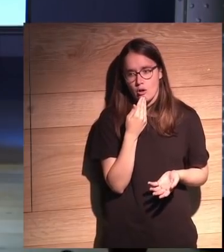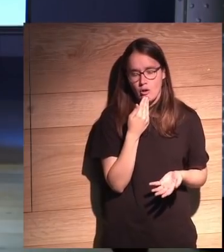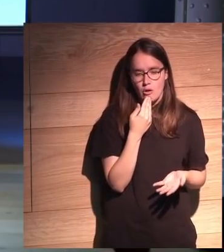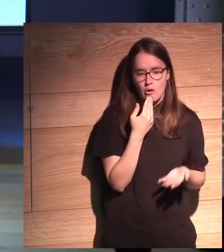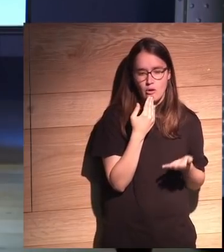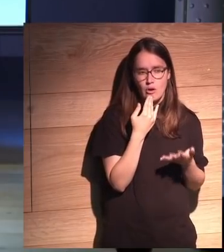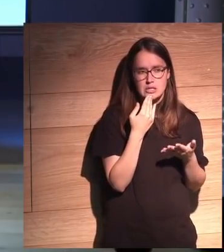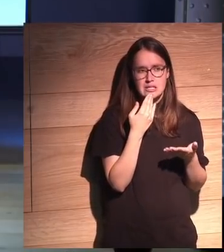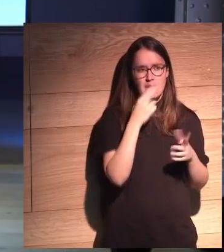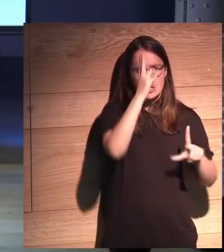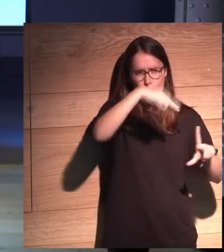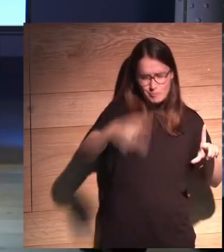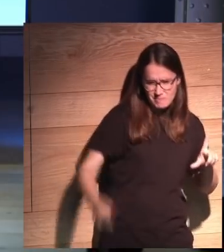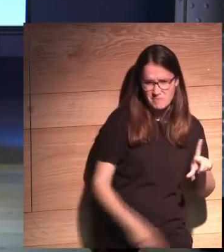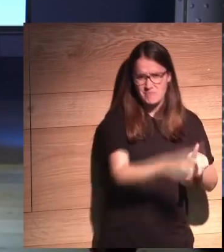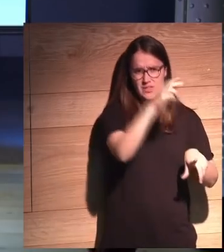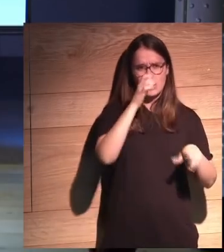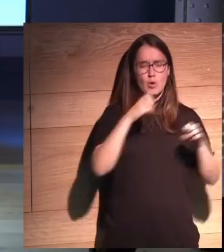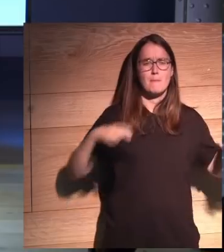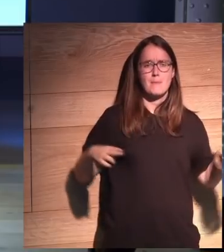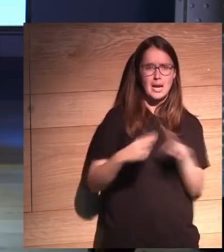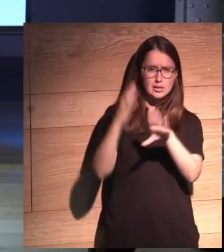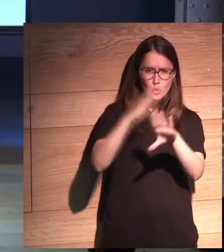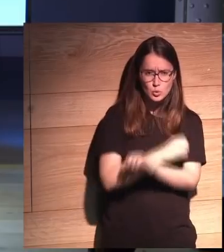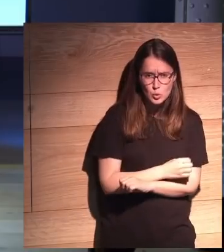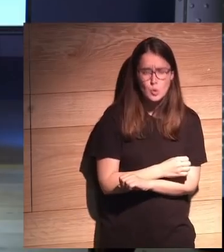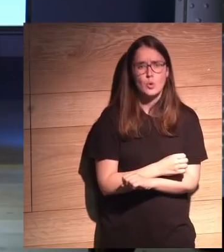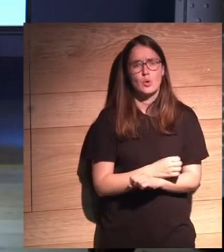andaban correteando por el París nocturno,